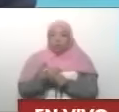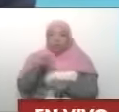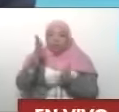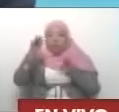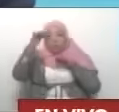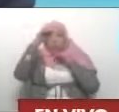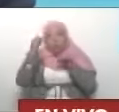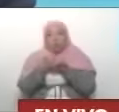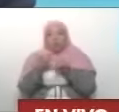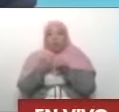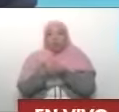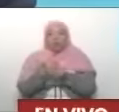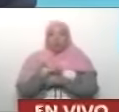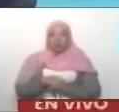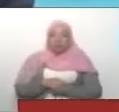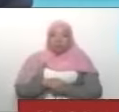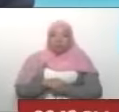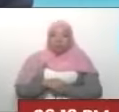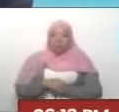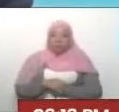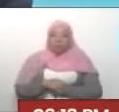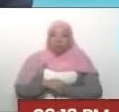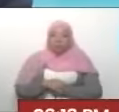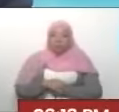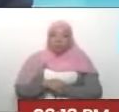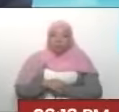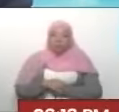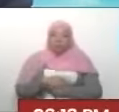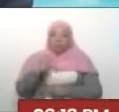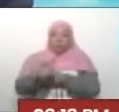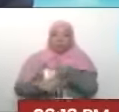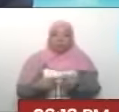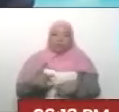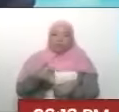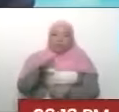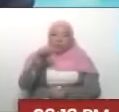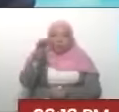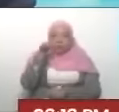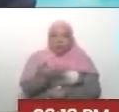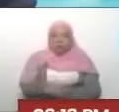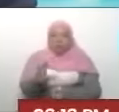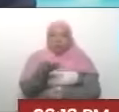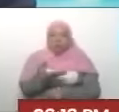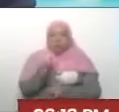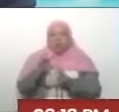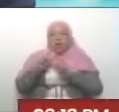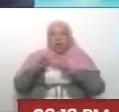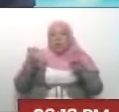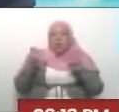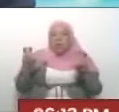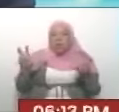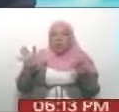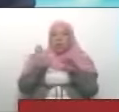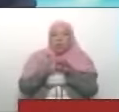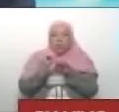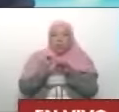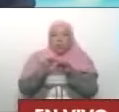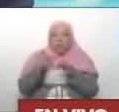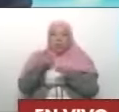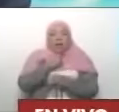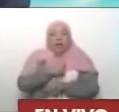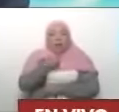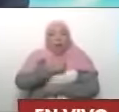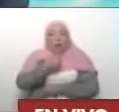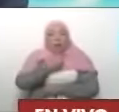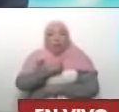que lo veníamos conversando, pero en ese periodo que usted llama del colonialismo, hay un tema que nos une hoy, que es el tema de la